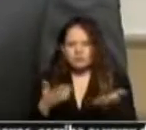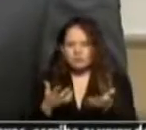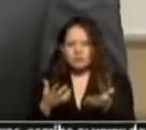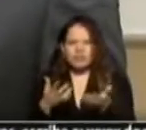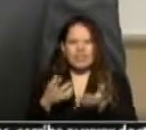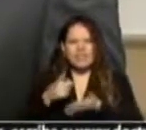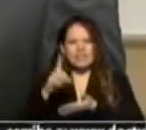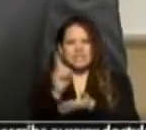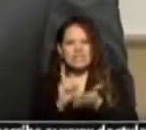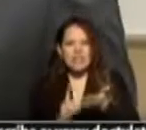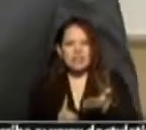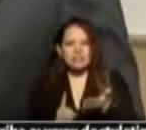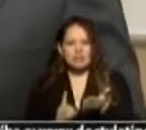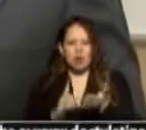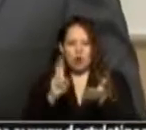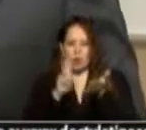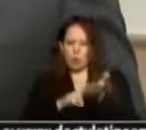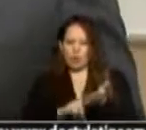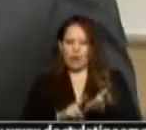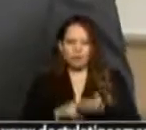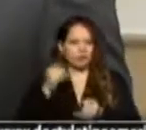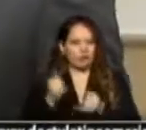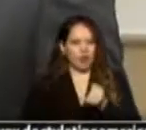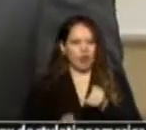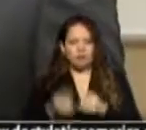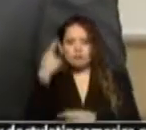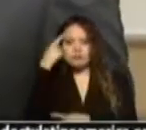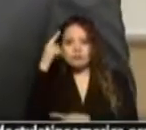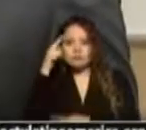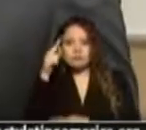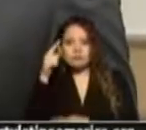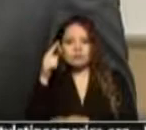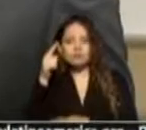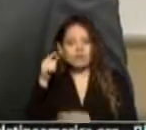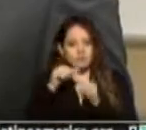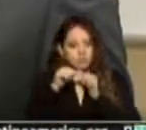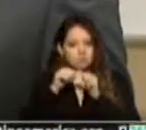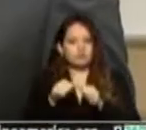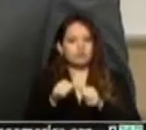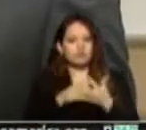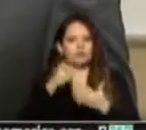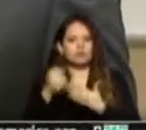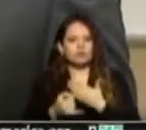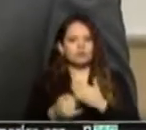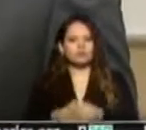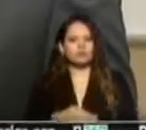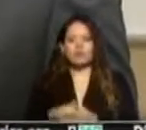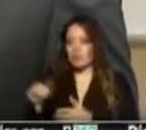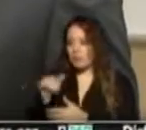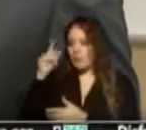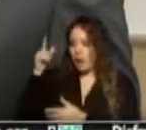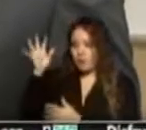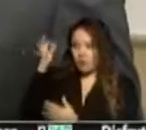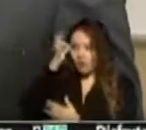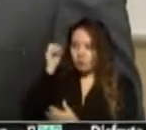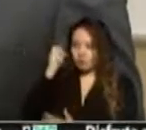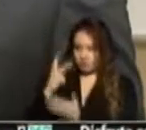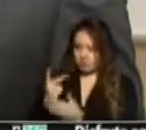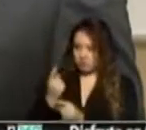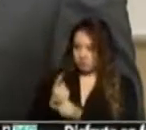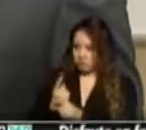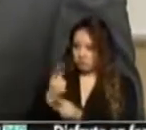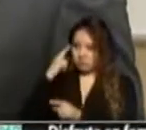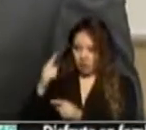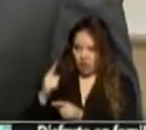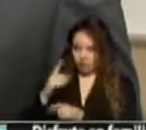diseño y de contratación final para hacer esto en forma permanente. Claro, y poder contar también con los endosos federales necesarios de las agencias, ¿no?,